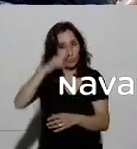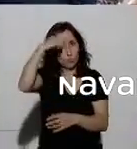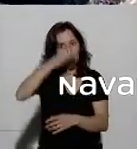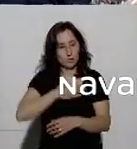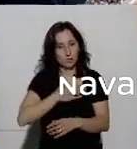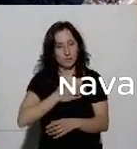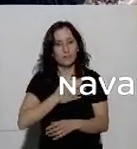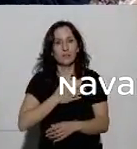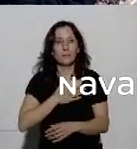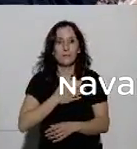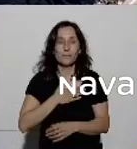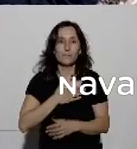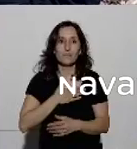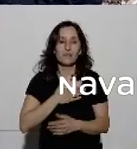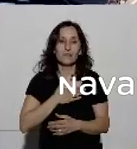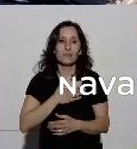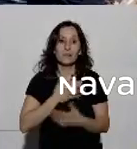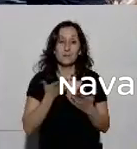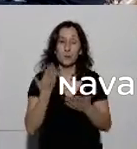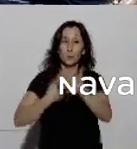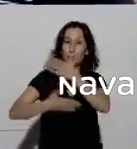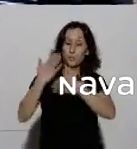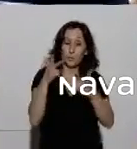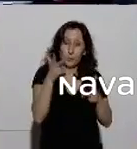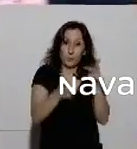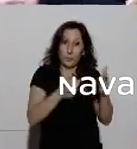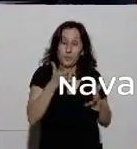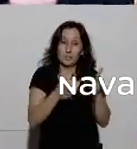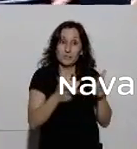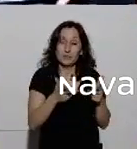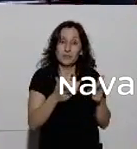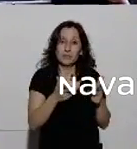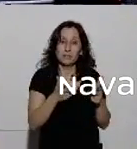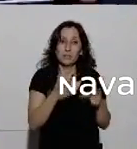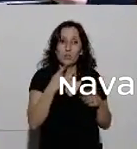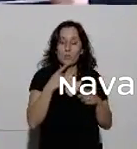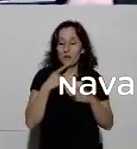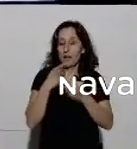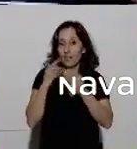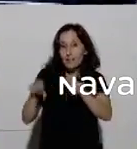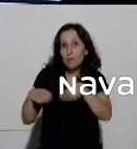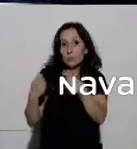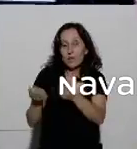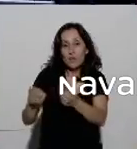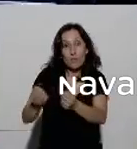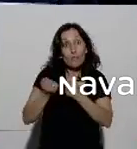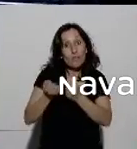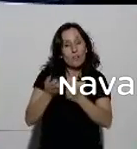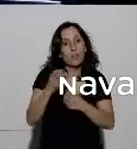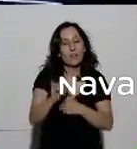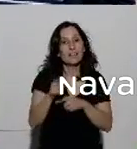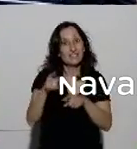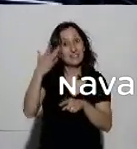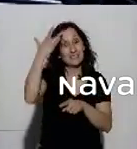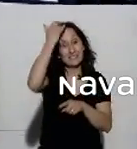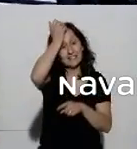Pero es que en la cultura de los antiguos vascos, la gente que veneraba las fuerzas de la naturaleza, para ellos el macho cabrío,